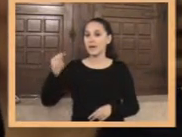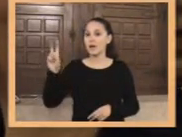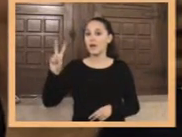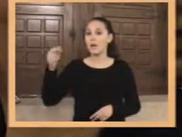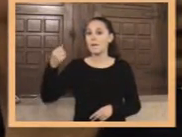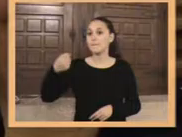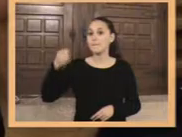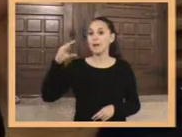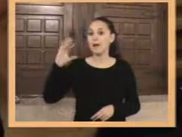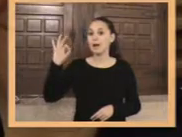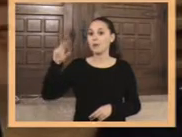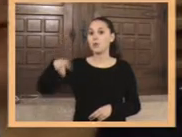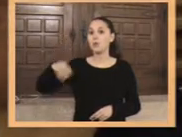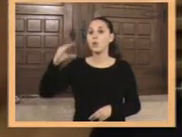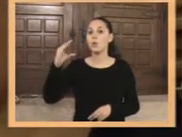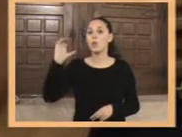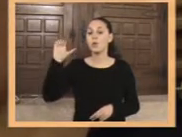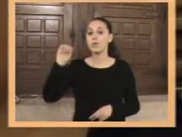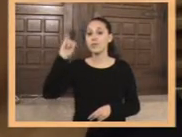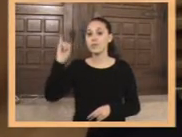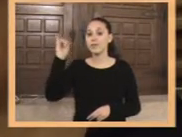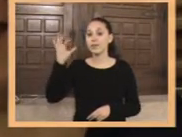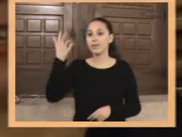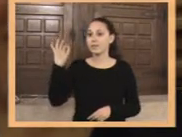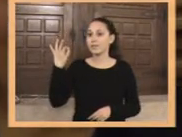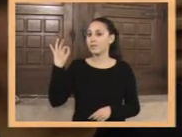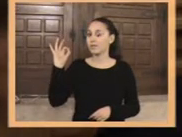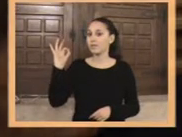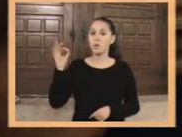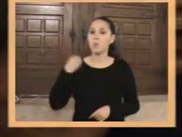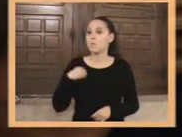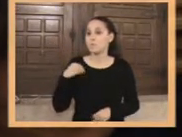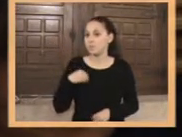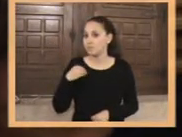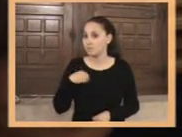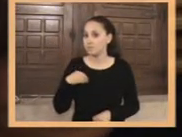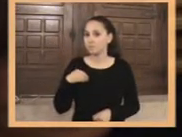vivienda, está el solar, pero no se ha iniciado precisamente